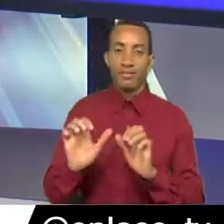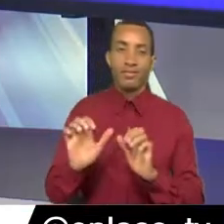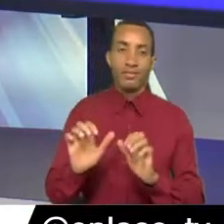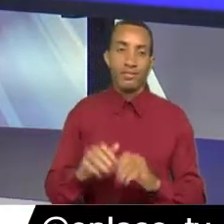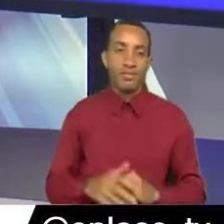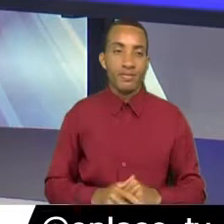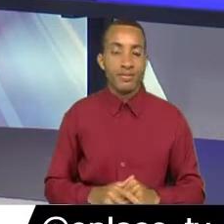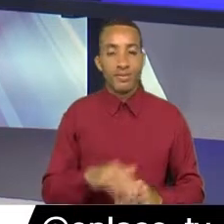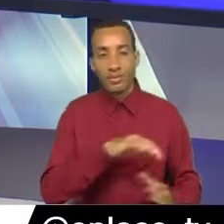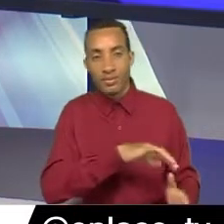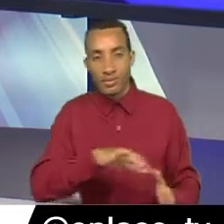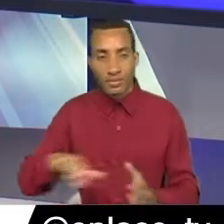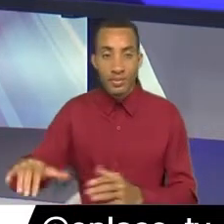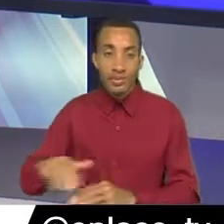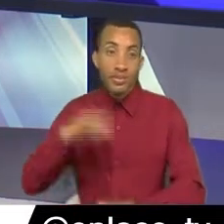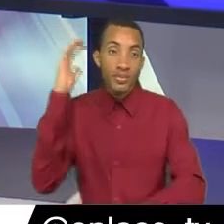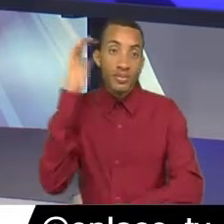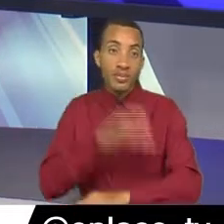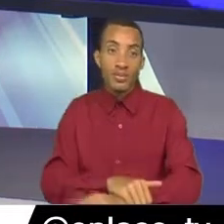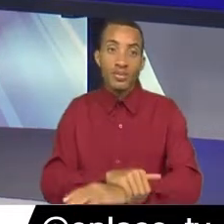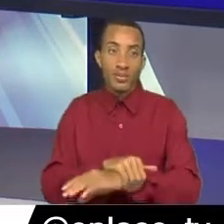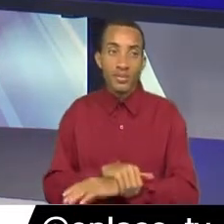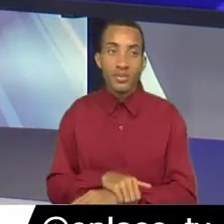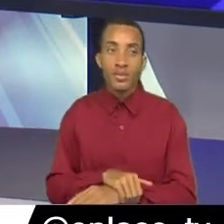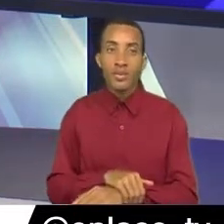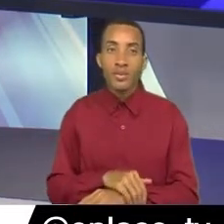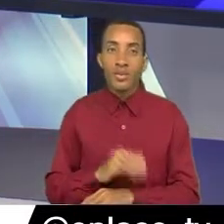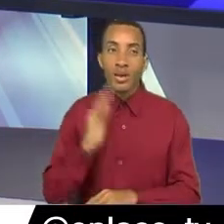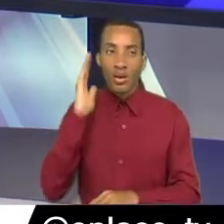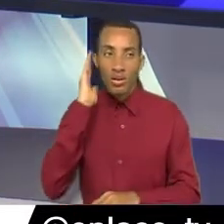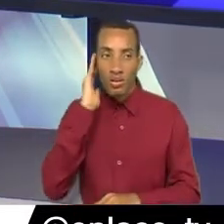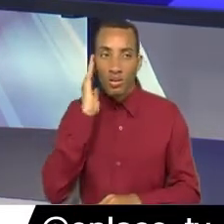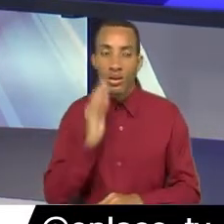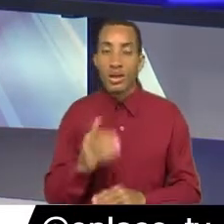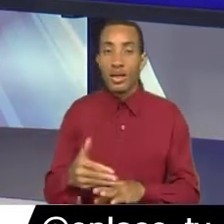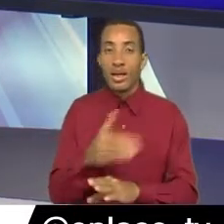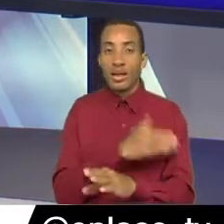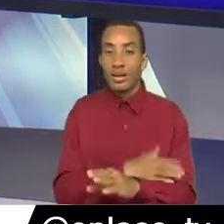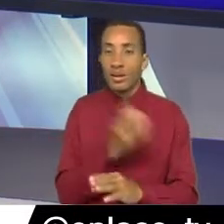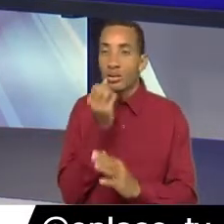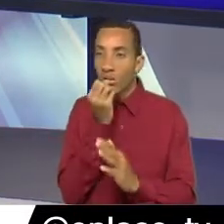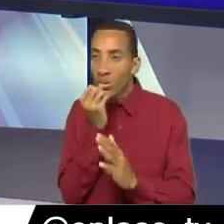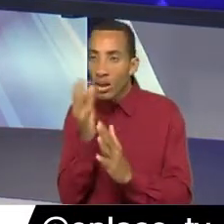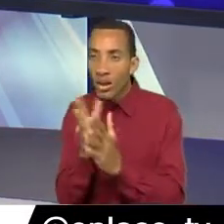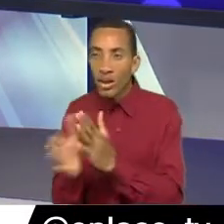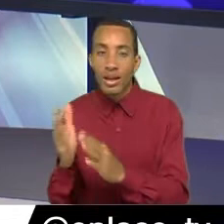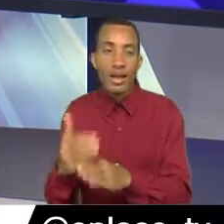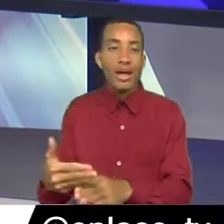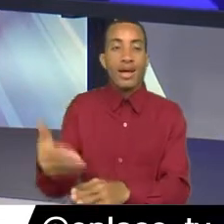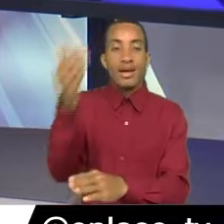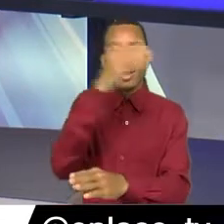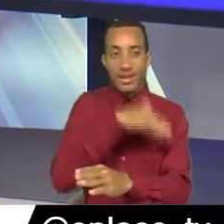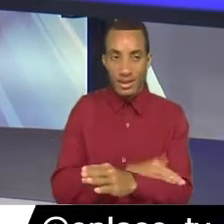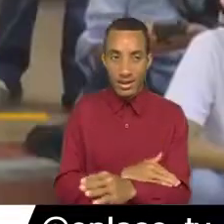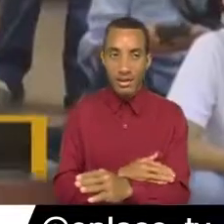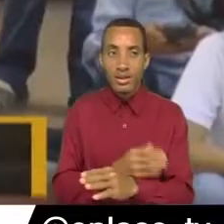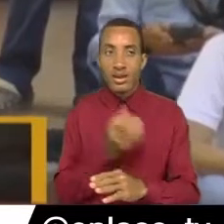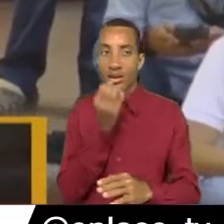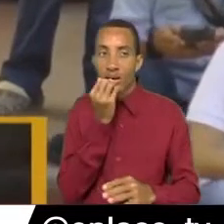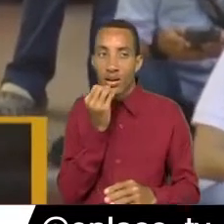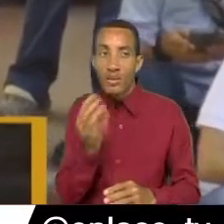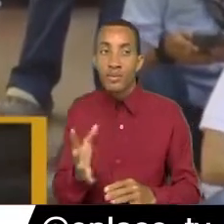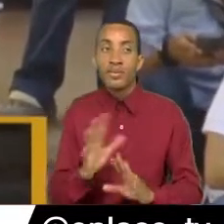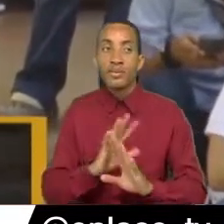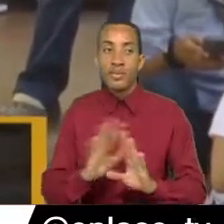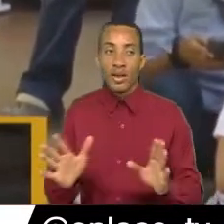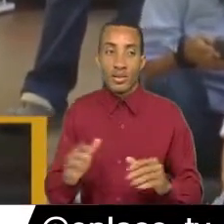Los dueños de los celulares aseguran que la denuncia interpuesta de manera oportuna sirvió para la recuperación de los teléfonos. Quienes recuperaron